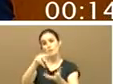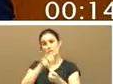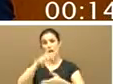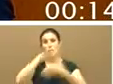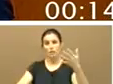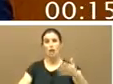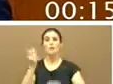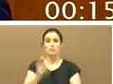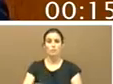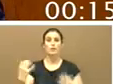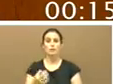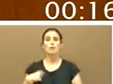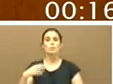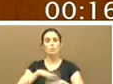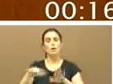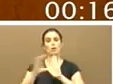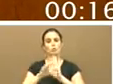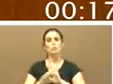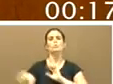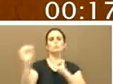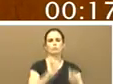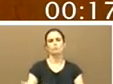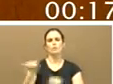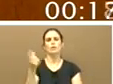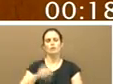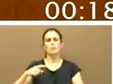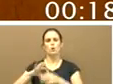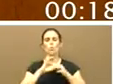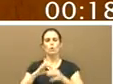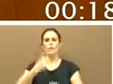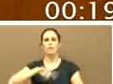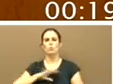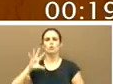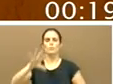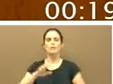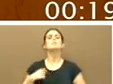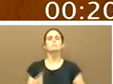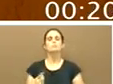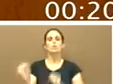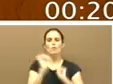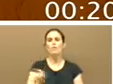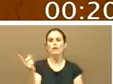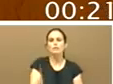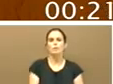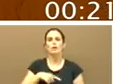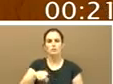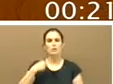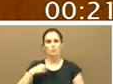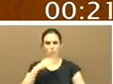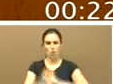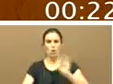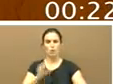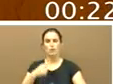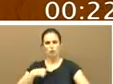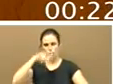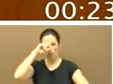Constitución española y a mantener la unidad de nuestro país. Miren ustedes, en este orden de cosas voy a intentar exponerles